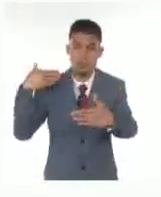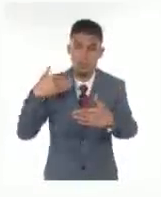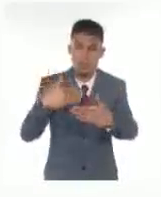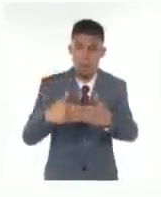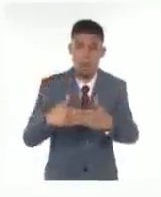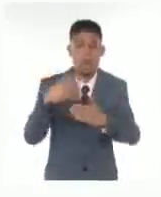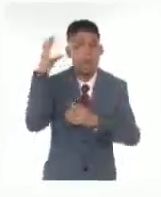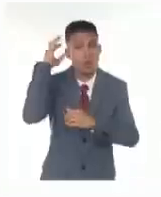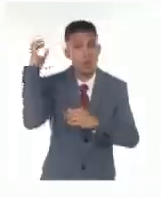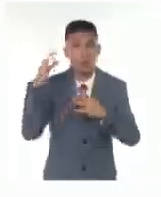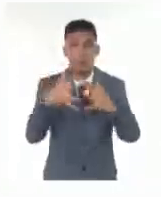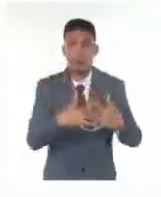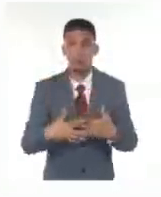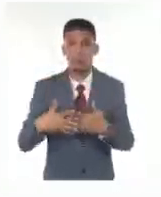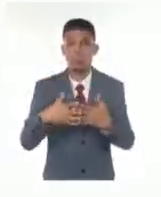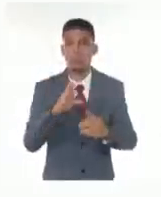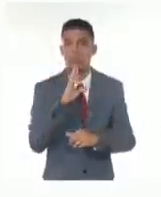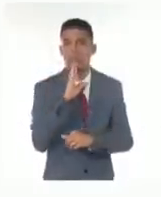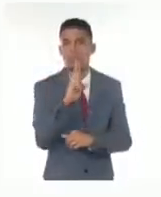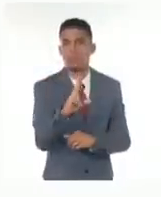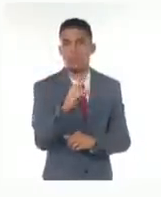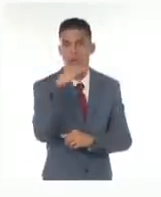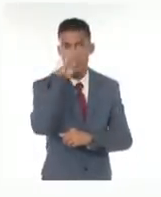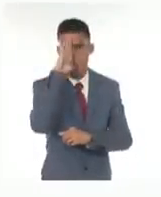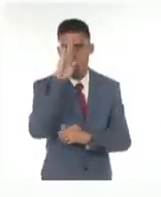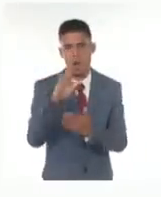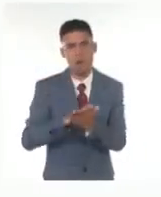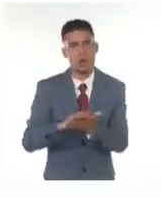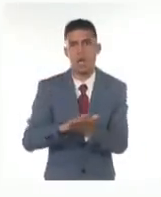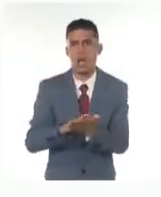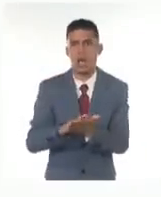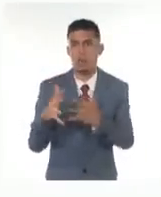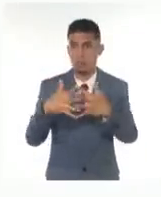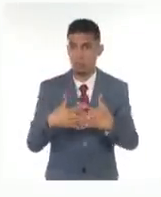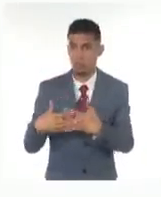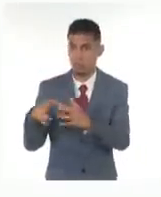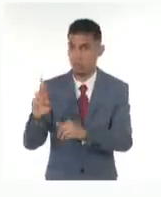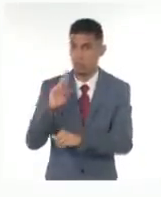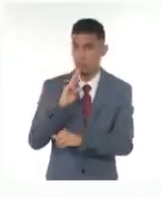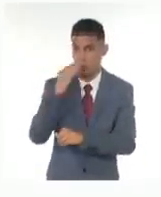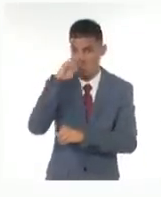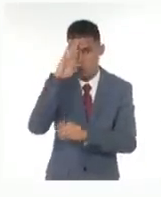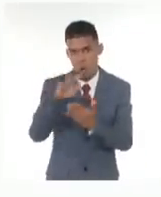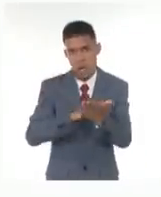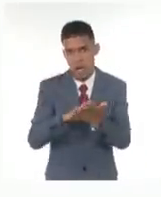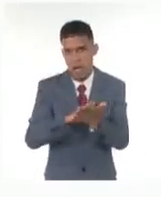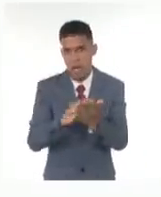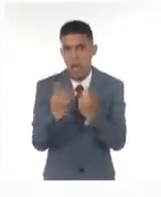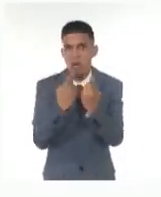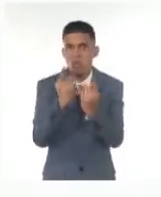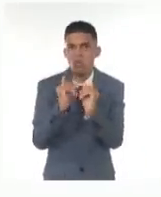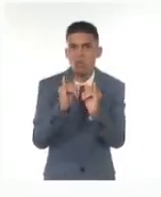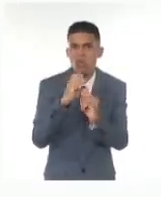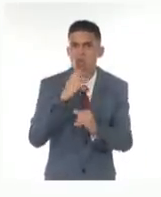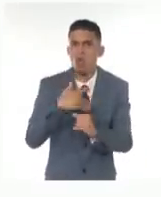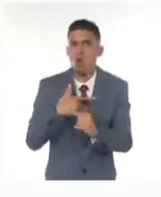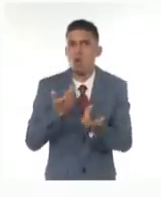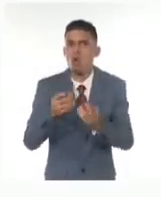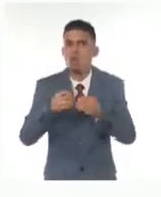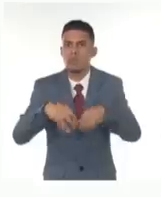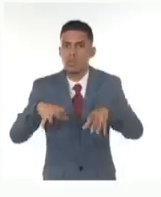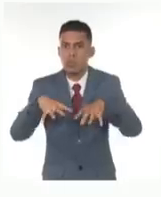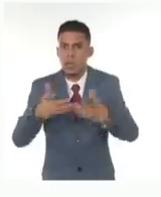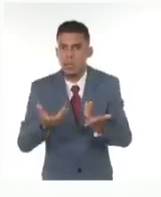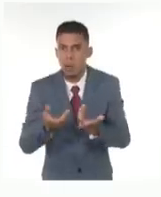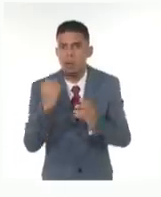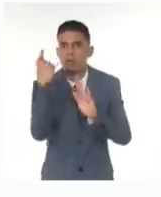Unidos no ha respondido con la seriedad ni con la urgencia requeridas. Ni siquiera ha aportado datos sobre las circunstancias y características